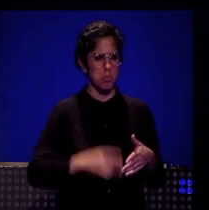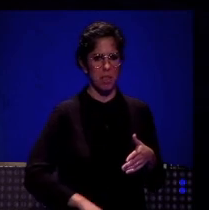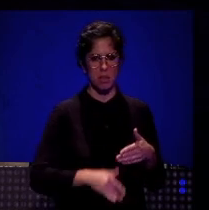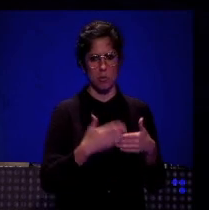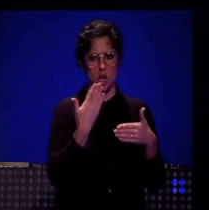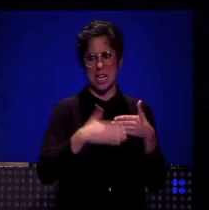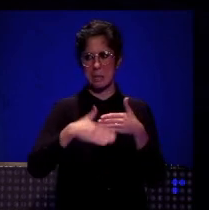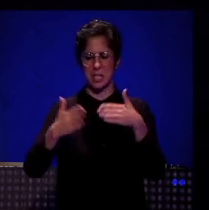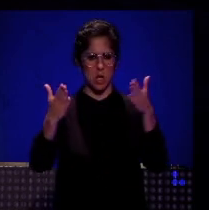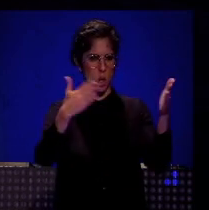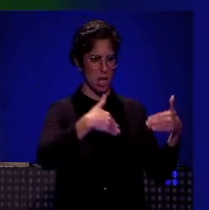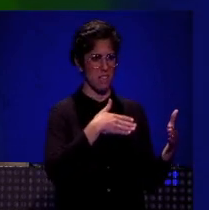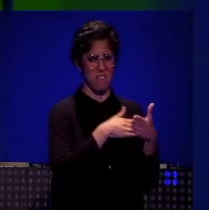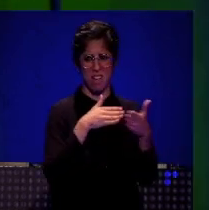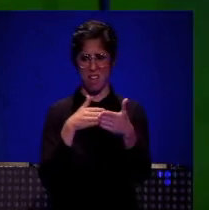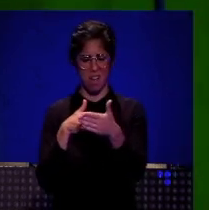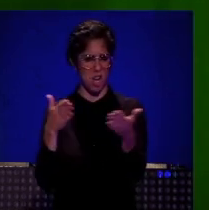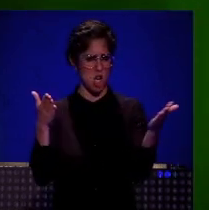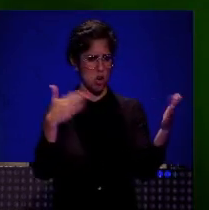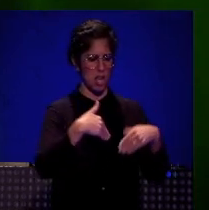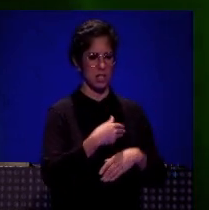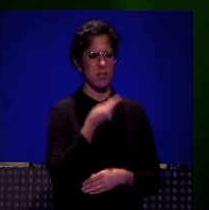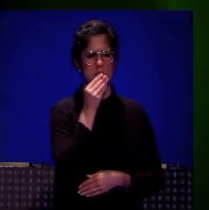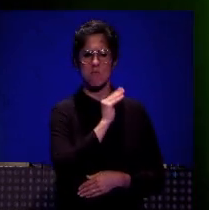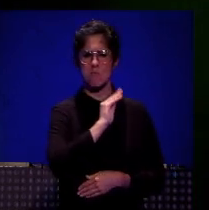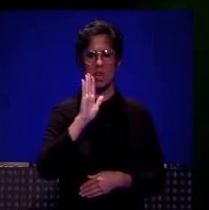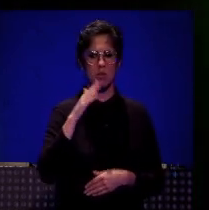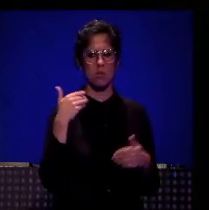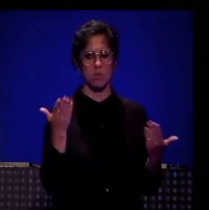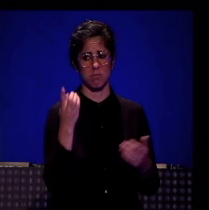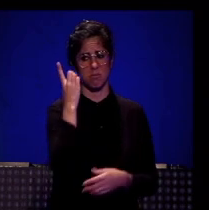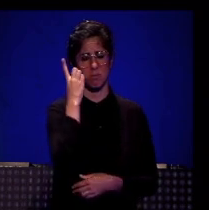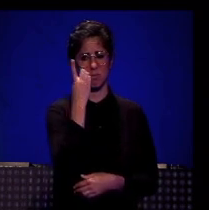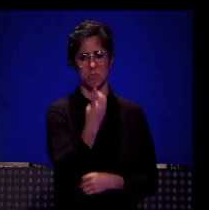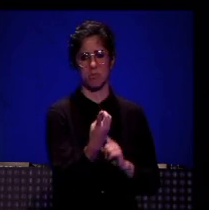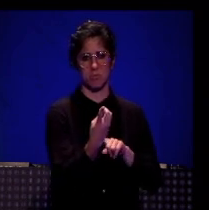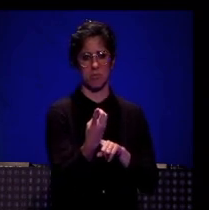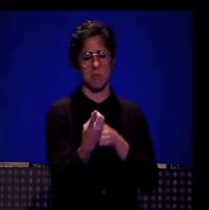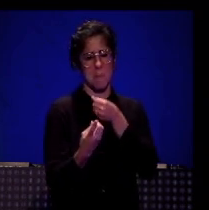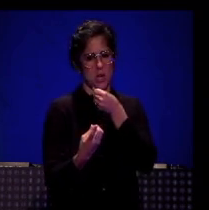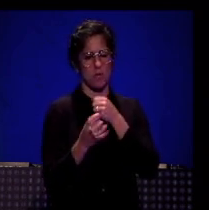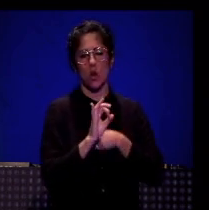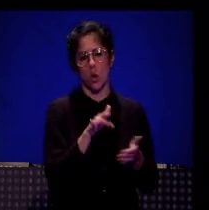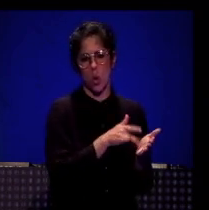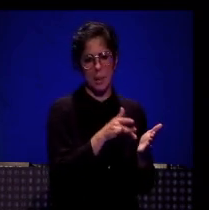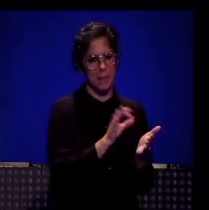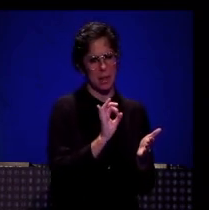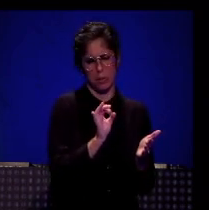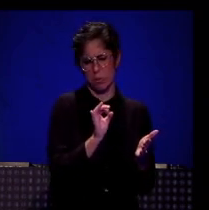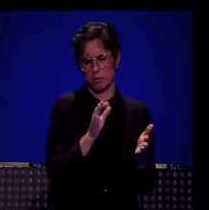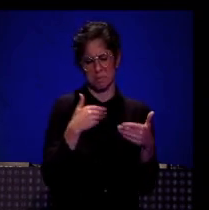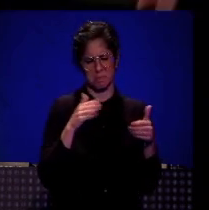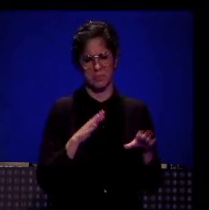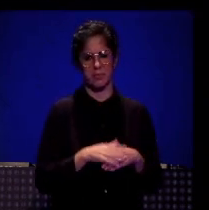y lo mejor es que nuestro smartphone pues es nuestro micrófono o el ipad lo que tengamos pero simples